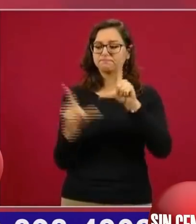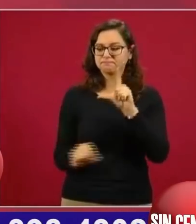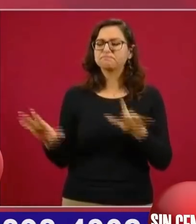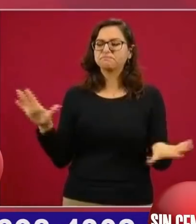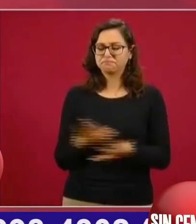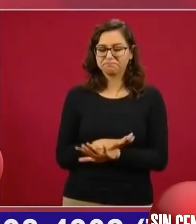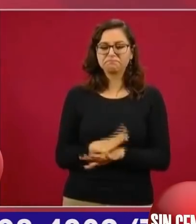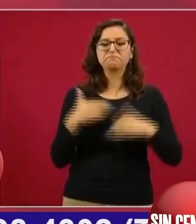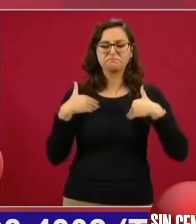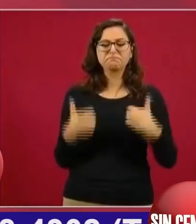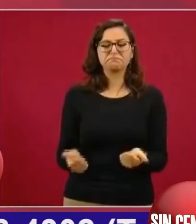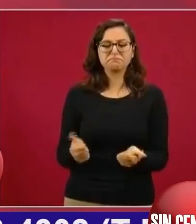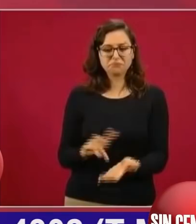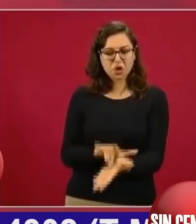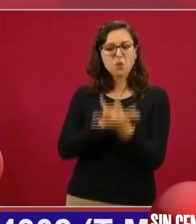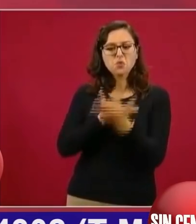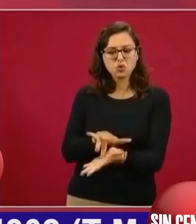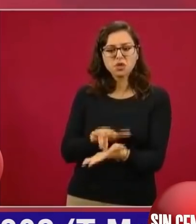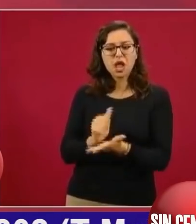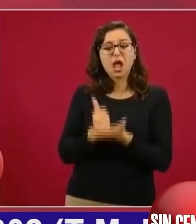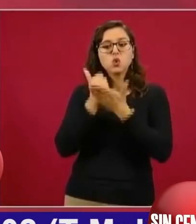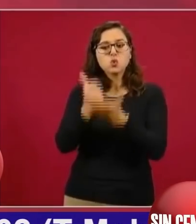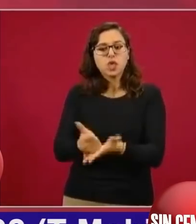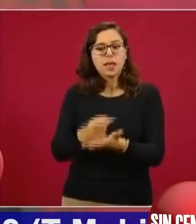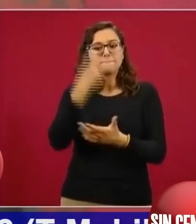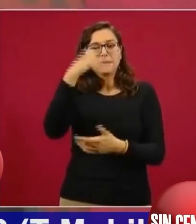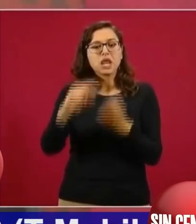están ayudando a que la relación sea de otro tipo,